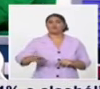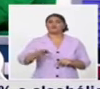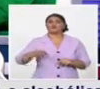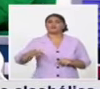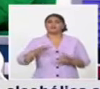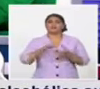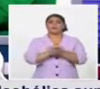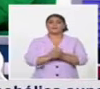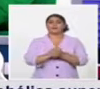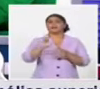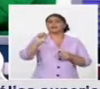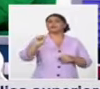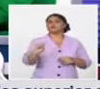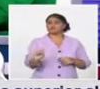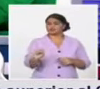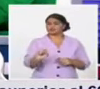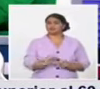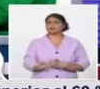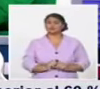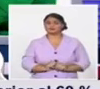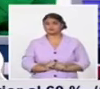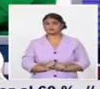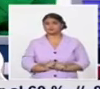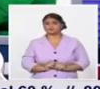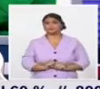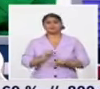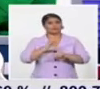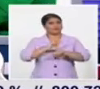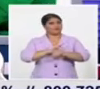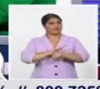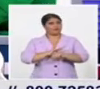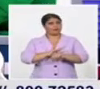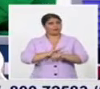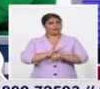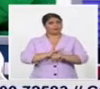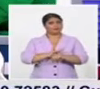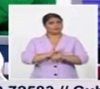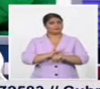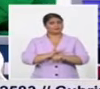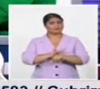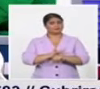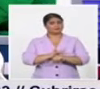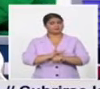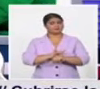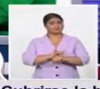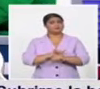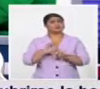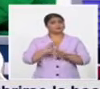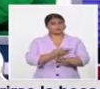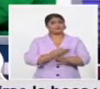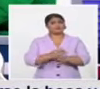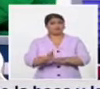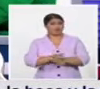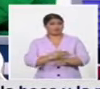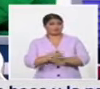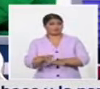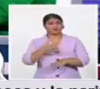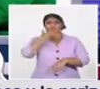que tenía como antecedente hipertensión arterial, cardiopatía isquémica y diabetes